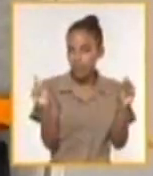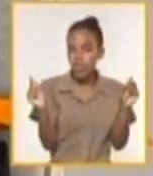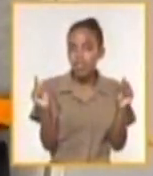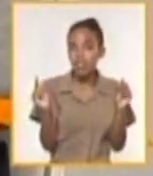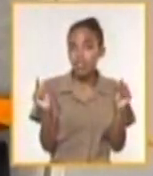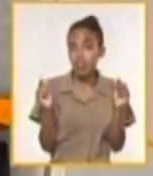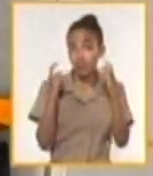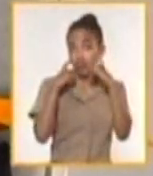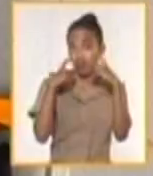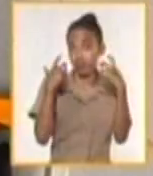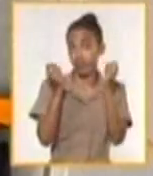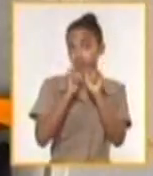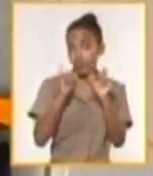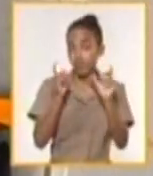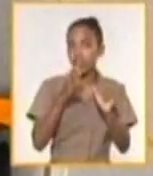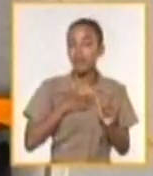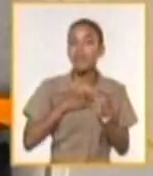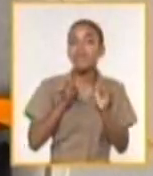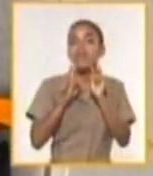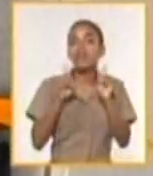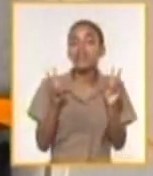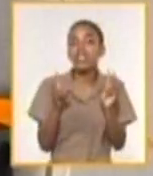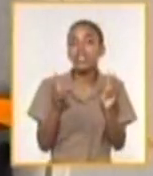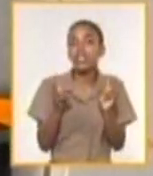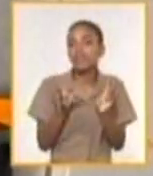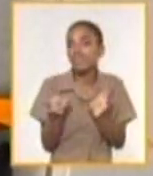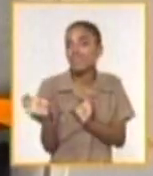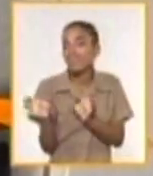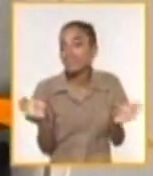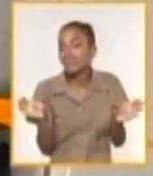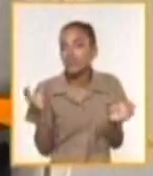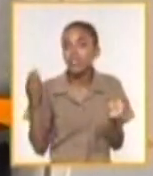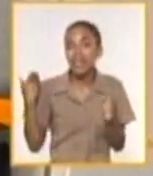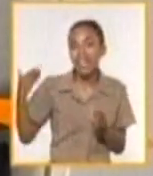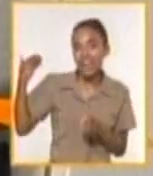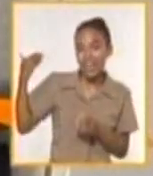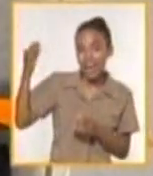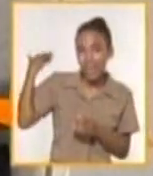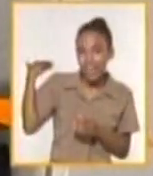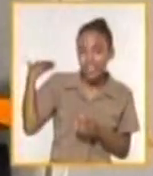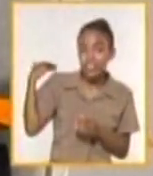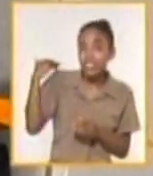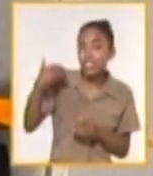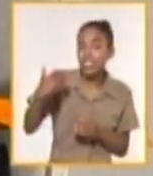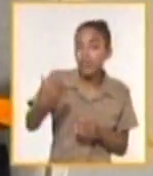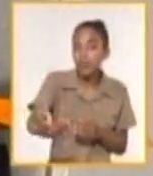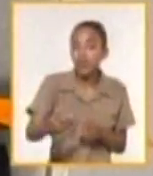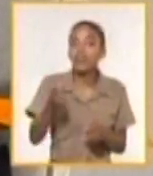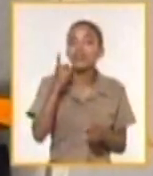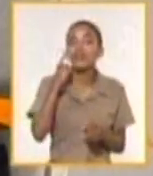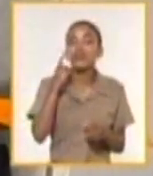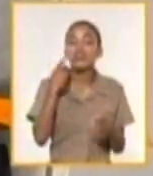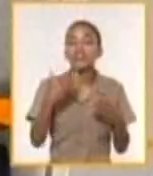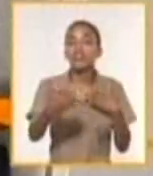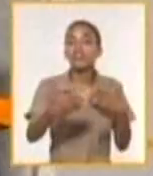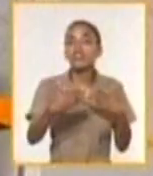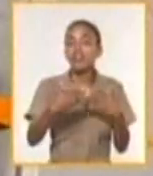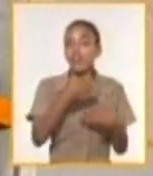decir, mi vida está dividida en dos, antes y después de conocer a Fidel. Es decir, hay una evolución